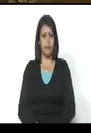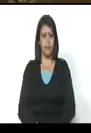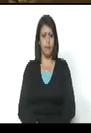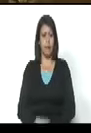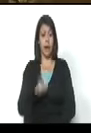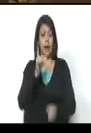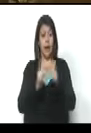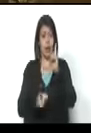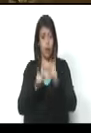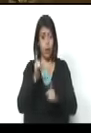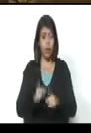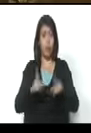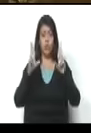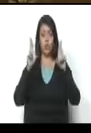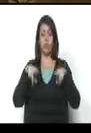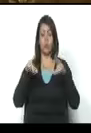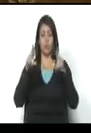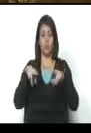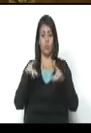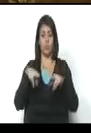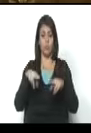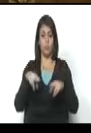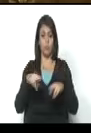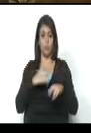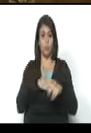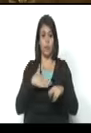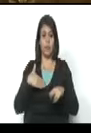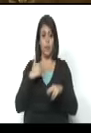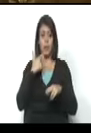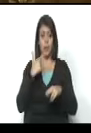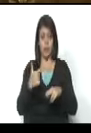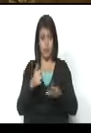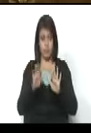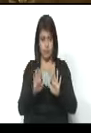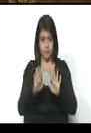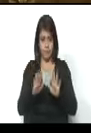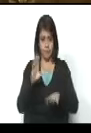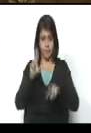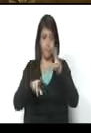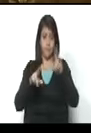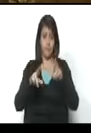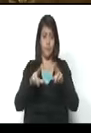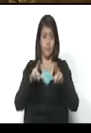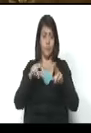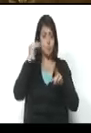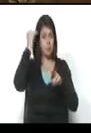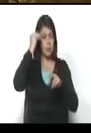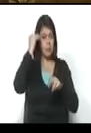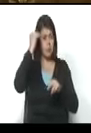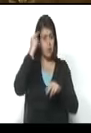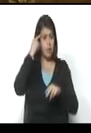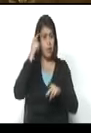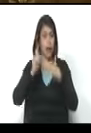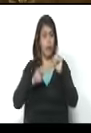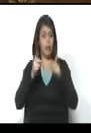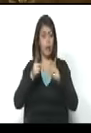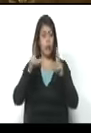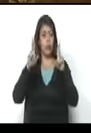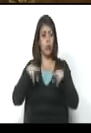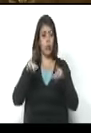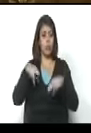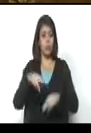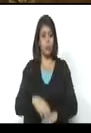Hay algo que jamás, y quiero pararme, detenerme aquí un momento para hacer una reflexión. Hay algo que jamás